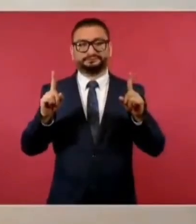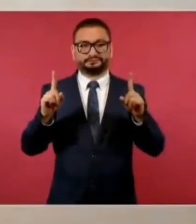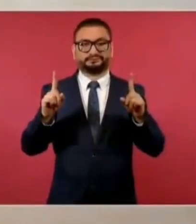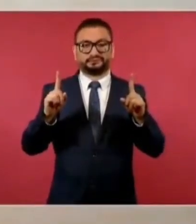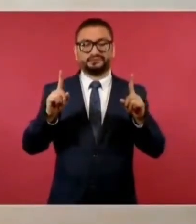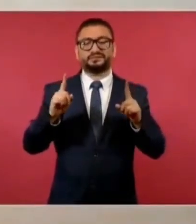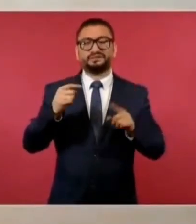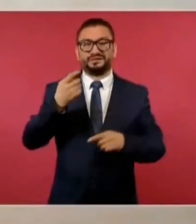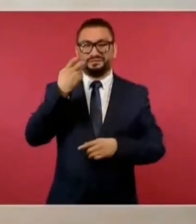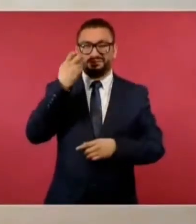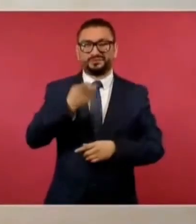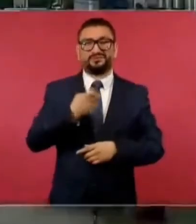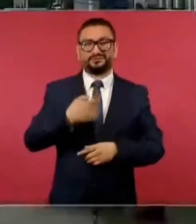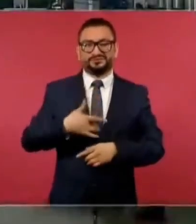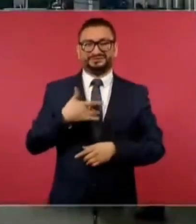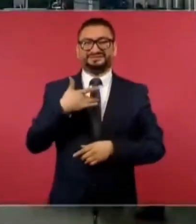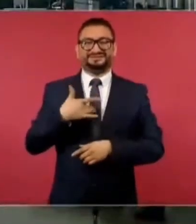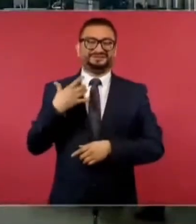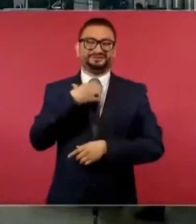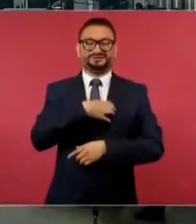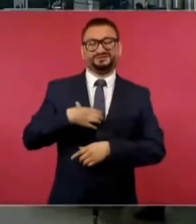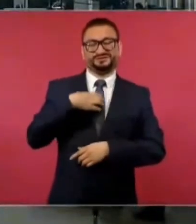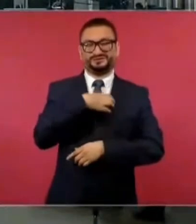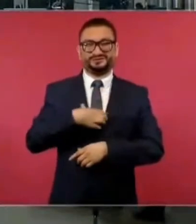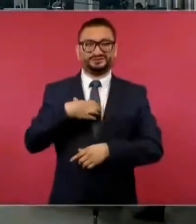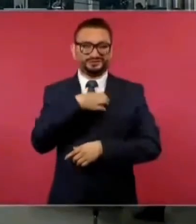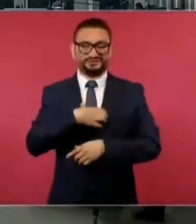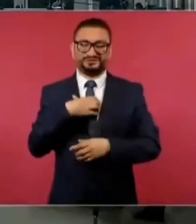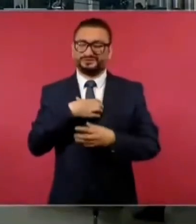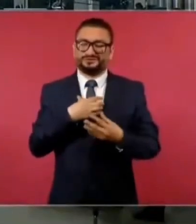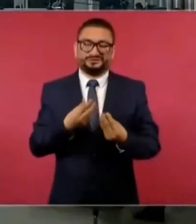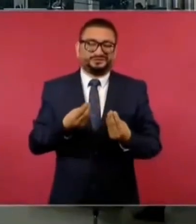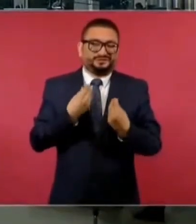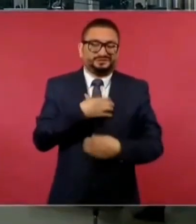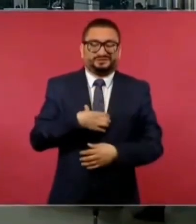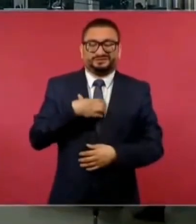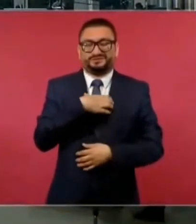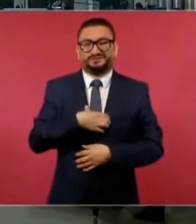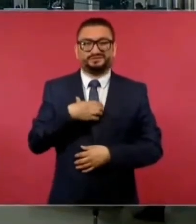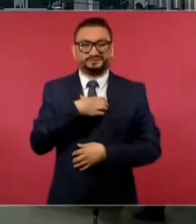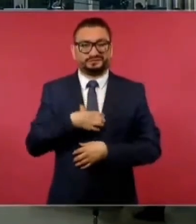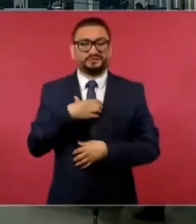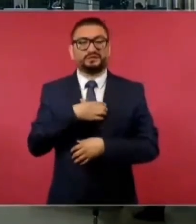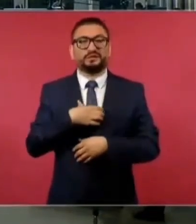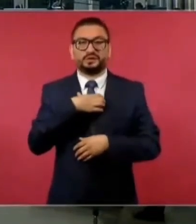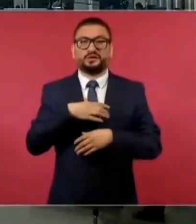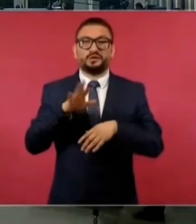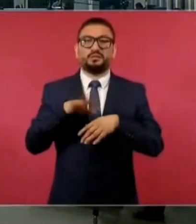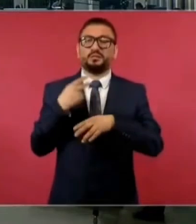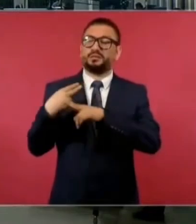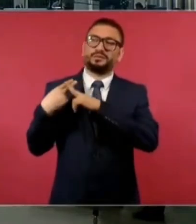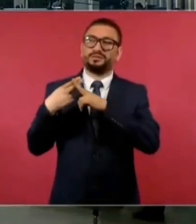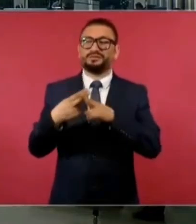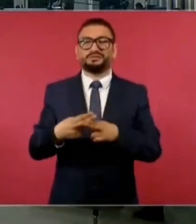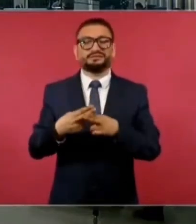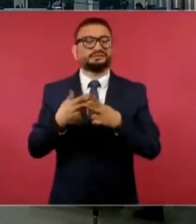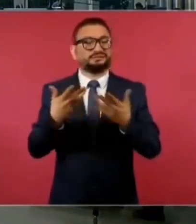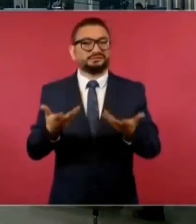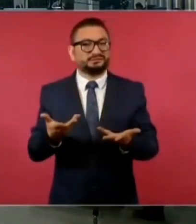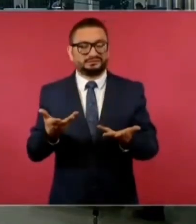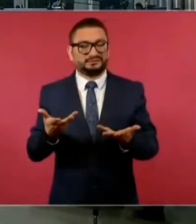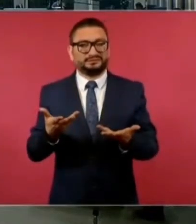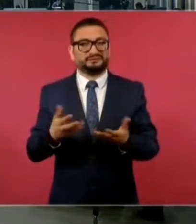tienen muy contento. Estoy muy contento en estos últimos tiempos,